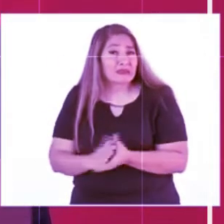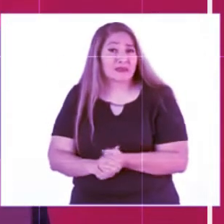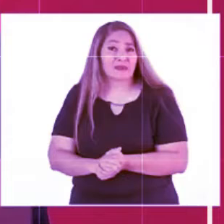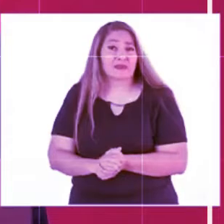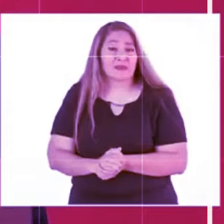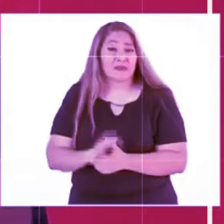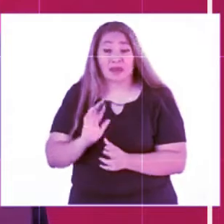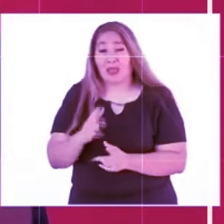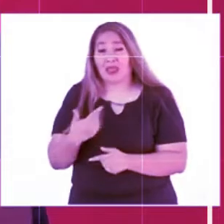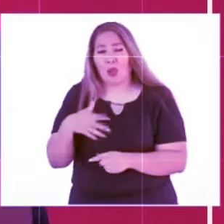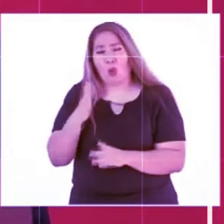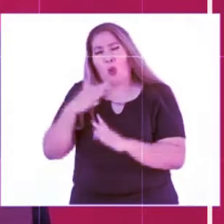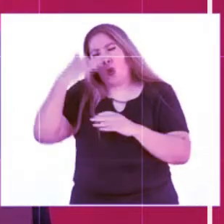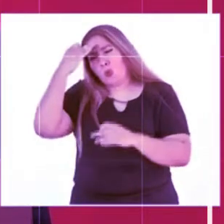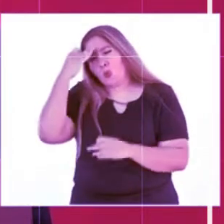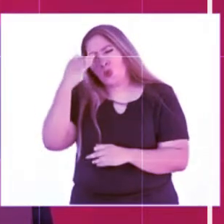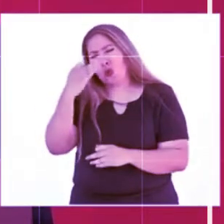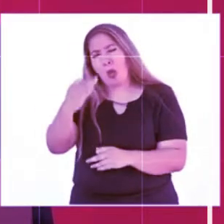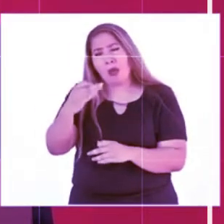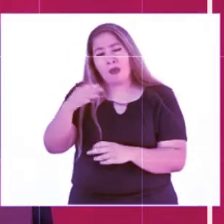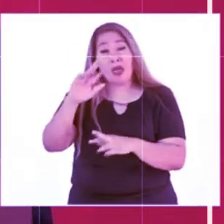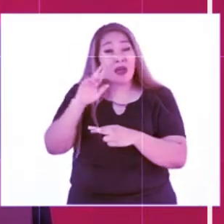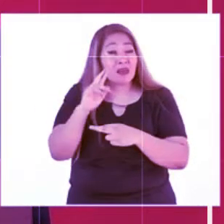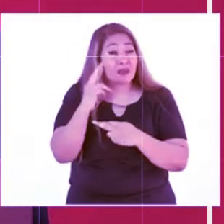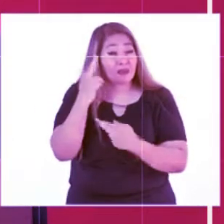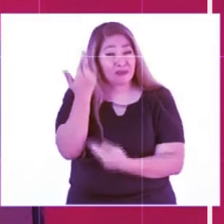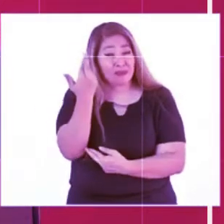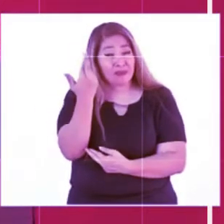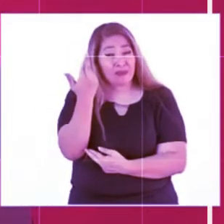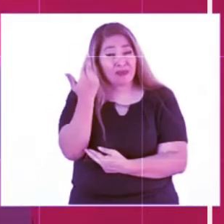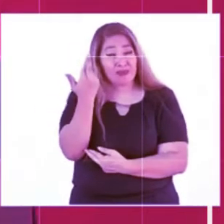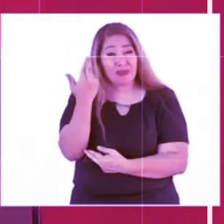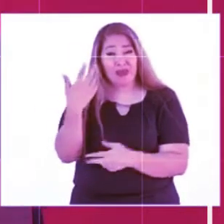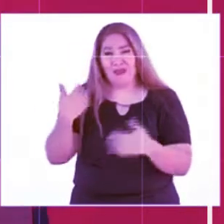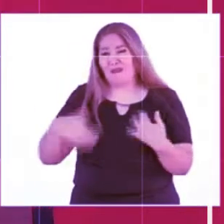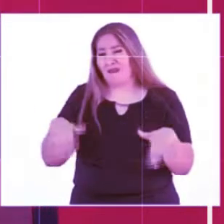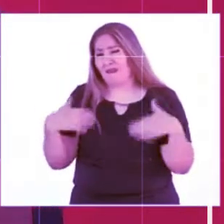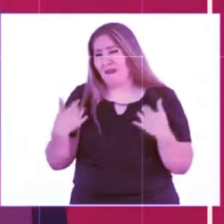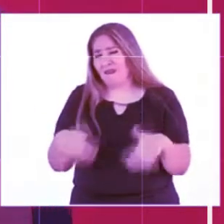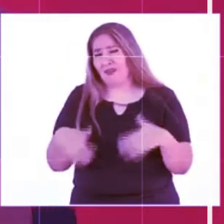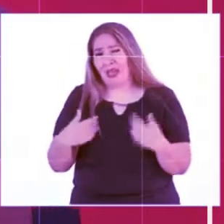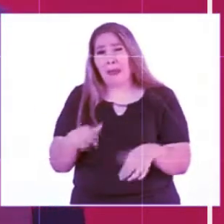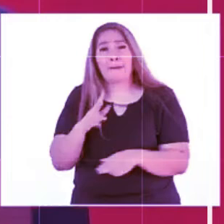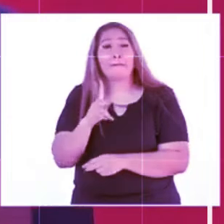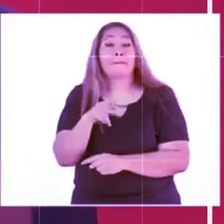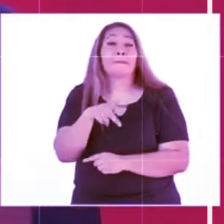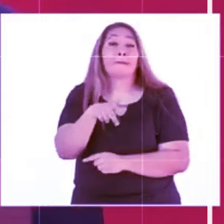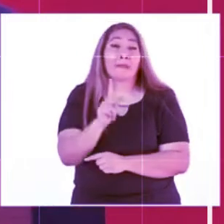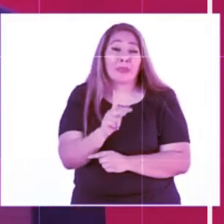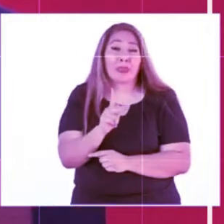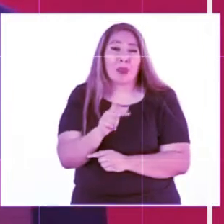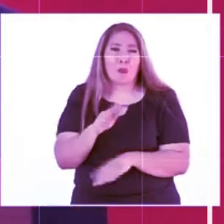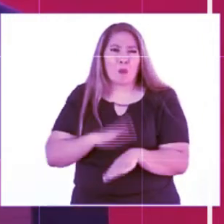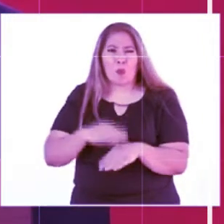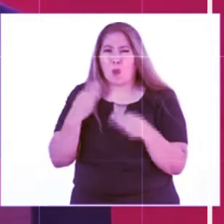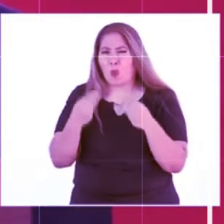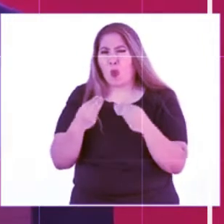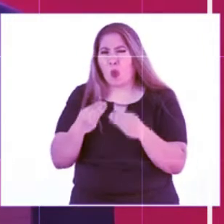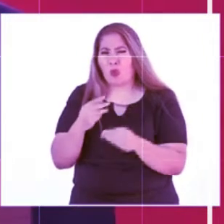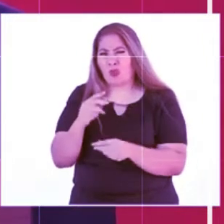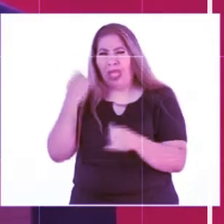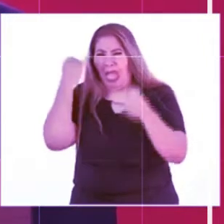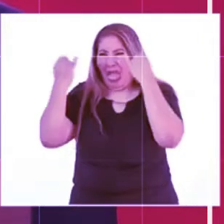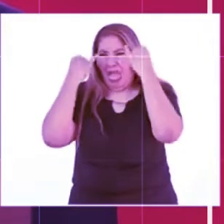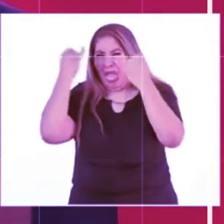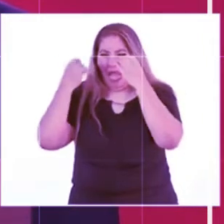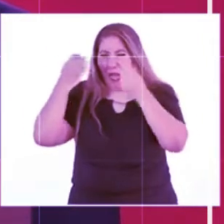tiempos de revolución o guerra los excesos no provienen de una sola